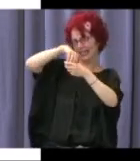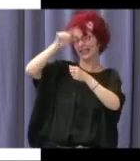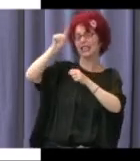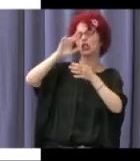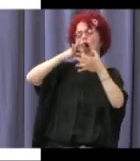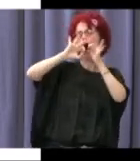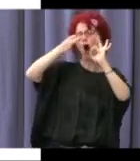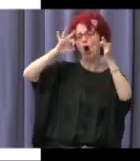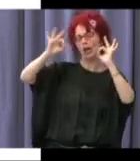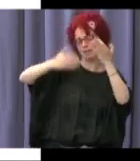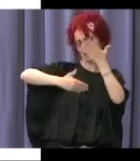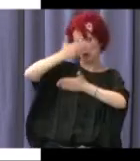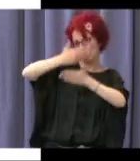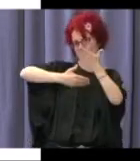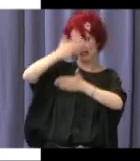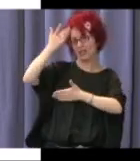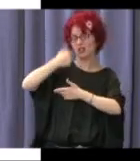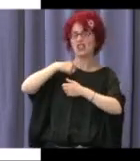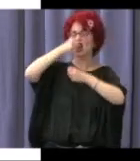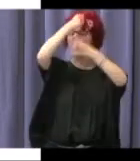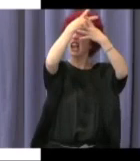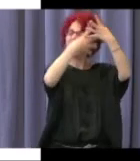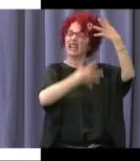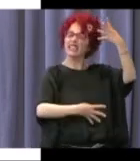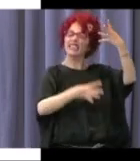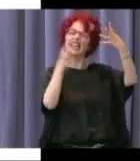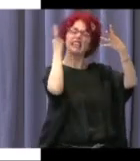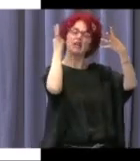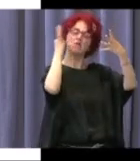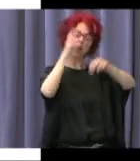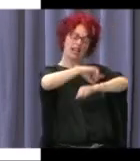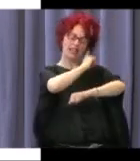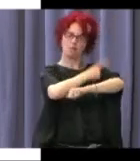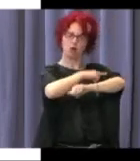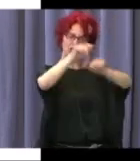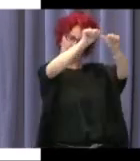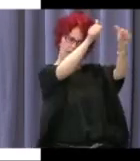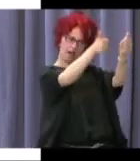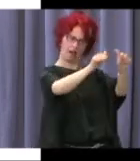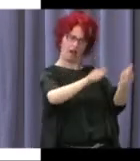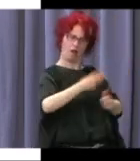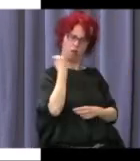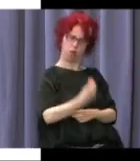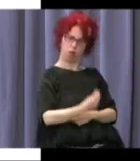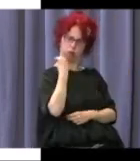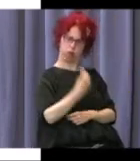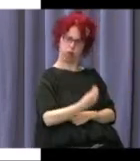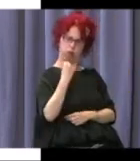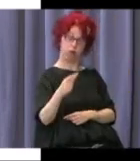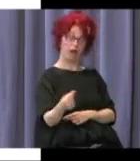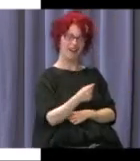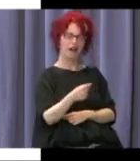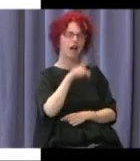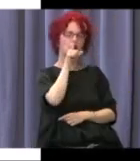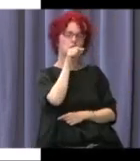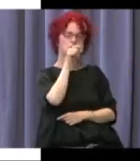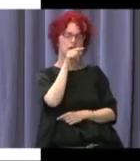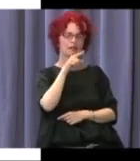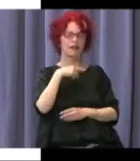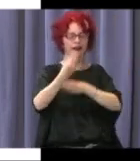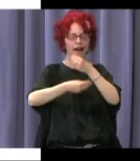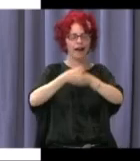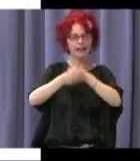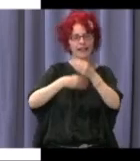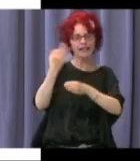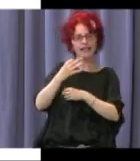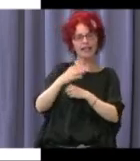Río. La lista de buenorra internacional en los Juegos Olímpicos de Río. Se lió una en Twitter, que os podéis imaginar, y ¿qué se hizo? Se cambió por